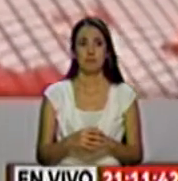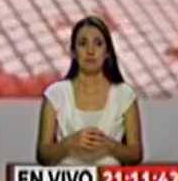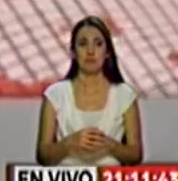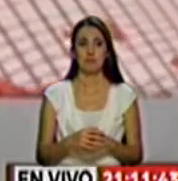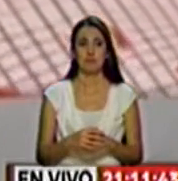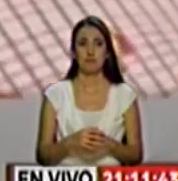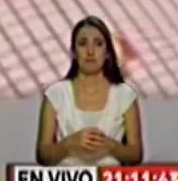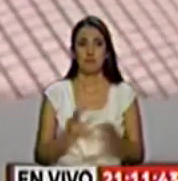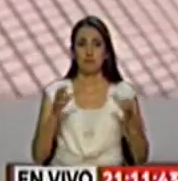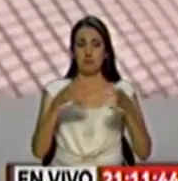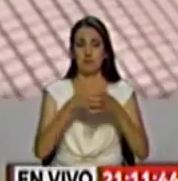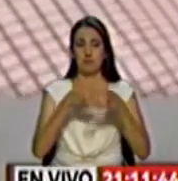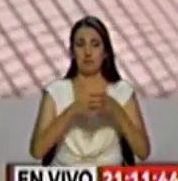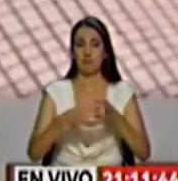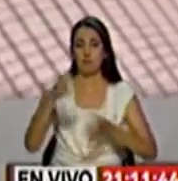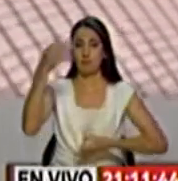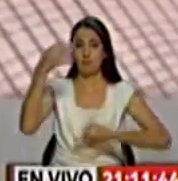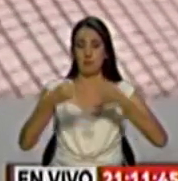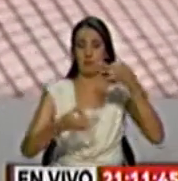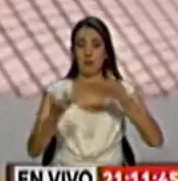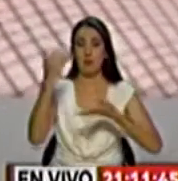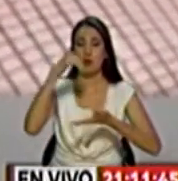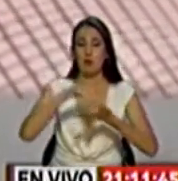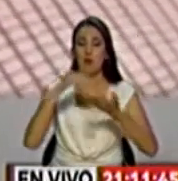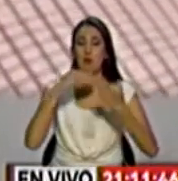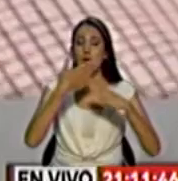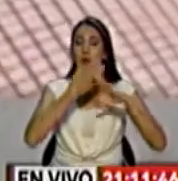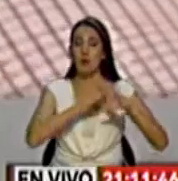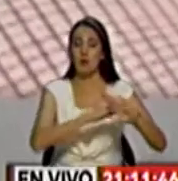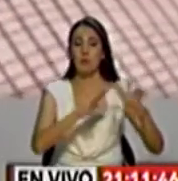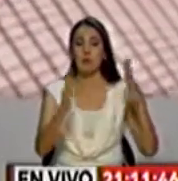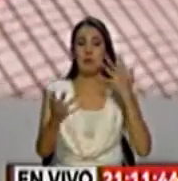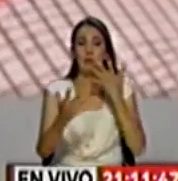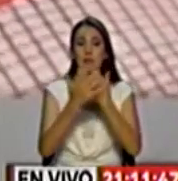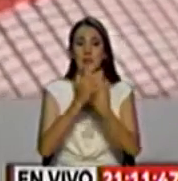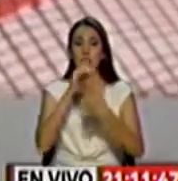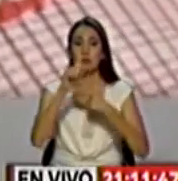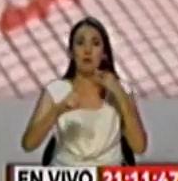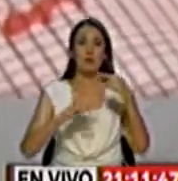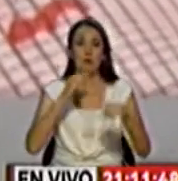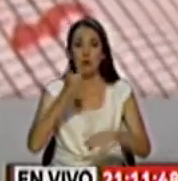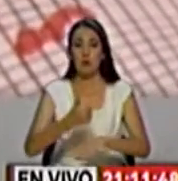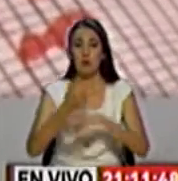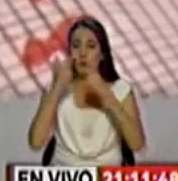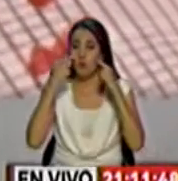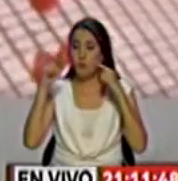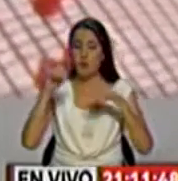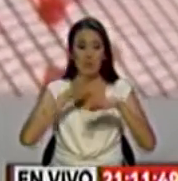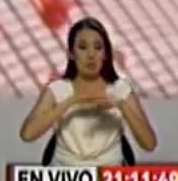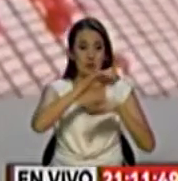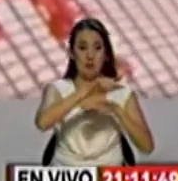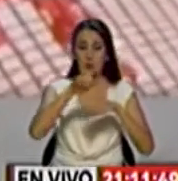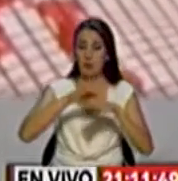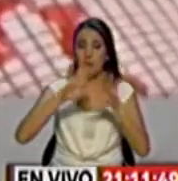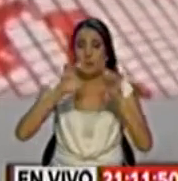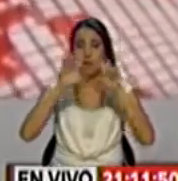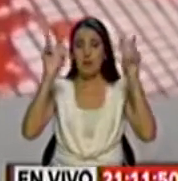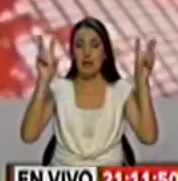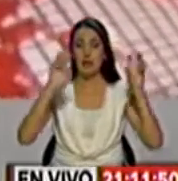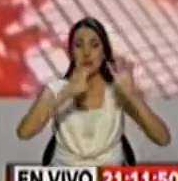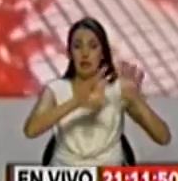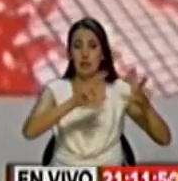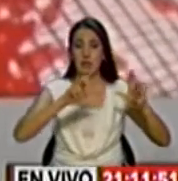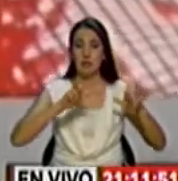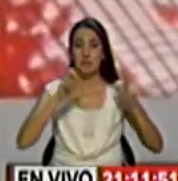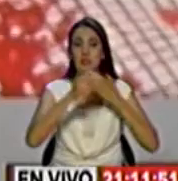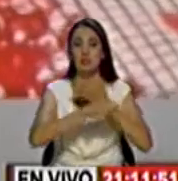El Tribunal de la Corte Nacional de Justicia ratificó la pena privativa de libertad para los autores y los cómplices del delito de cohecho en relación a los casos